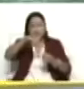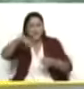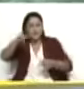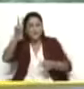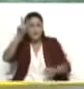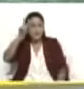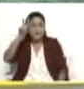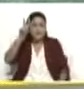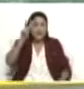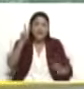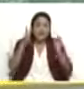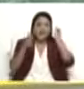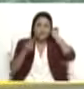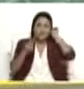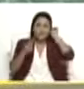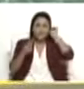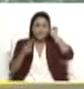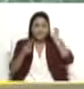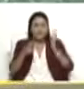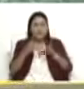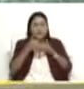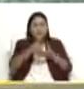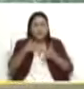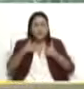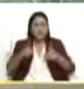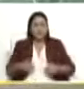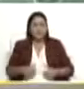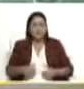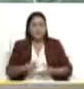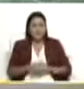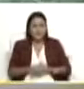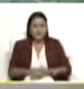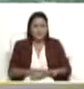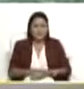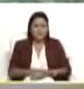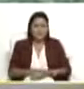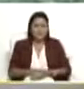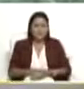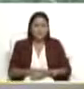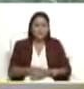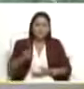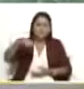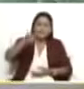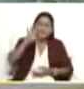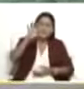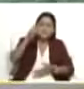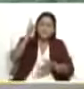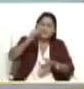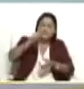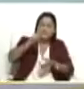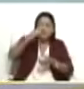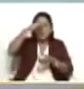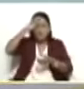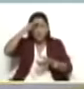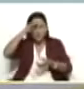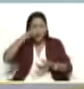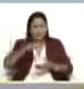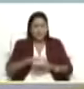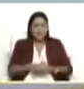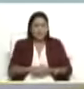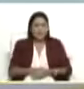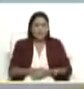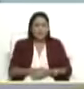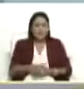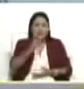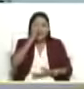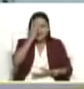Venezuela, fue para llevar ayuda humanitaria a los países hermanos que así lo necesitaban. Fue a Cuba, fue a llevar humanitaria a